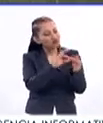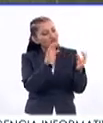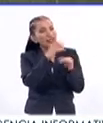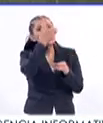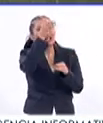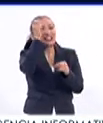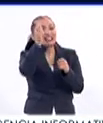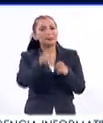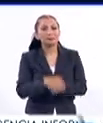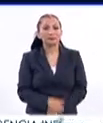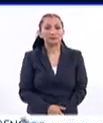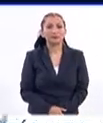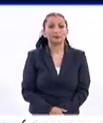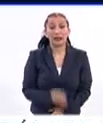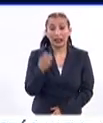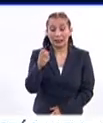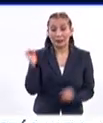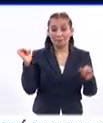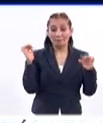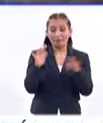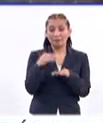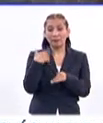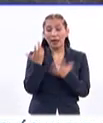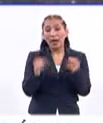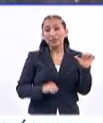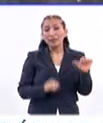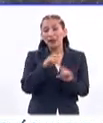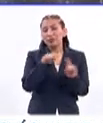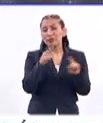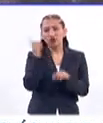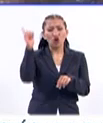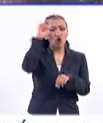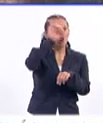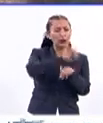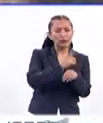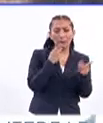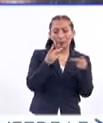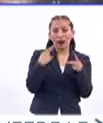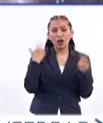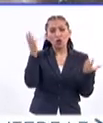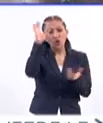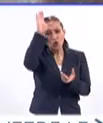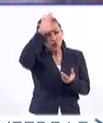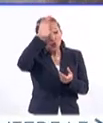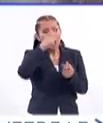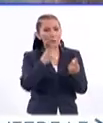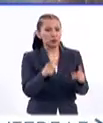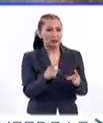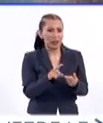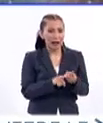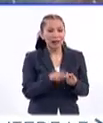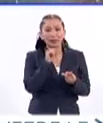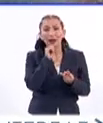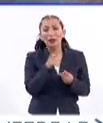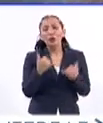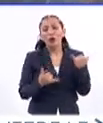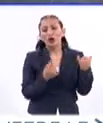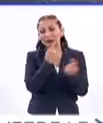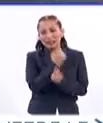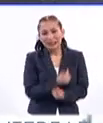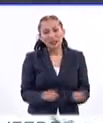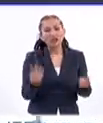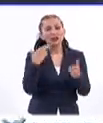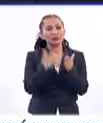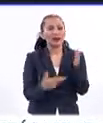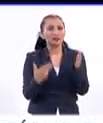enseñando el cielo, etc. Para el evento, se programan actividades todo el día y se organizan eventos culturales y musicales, así como juegos para